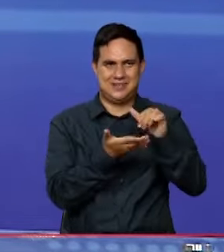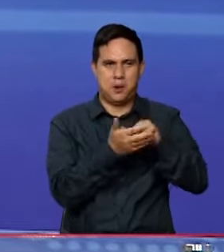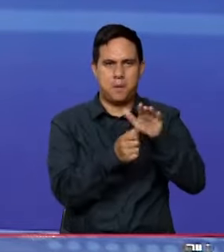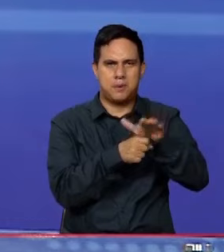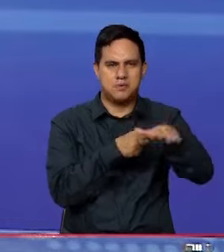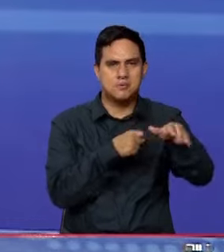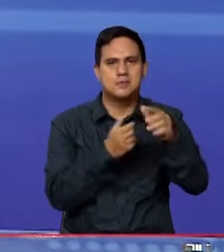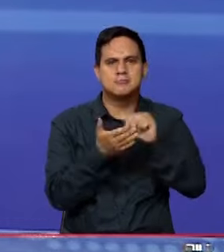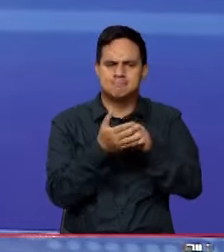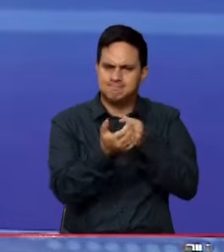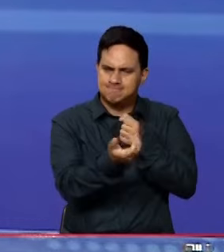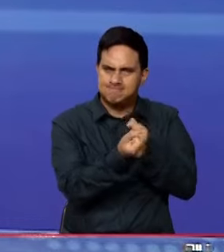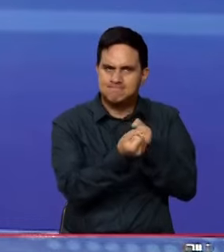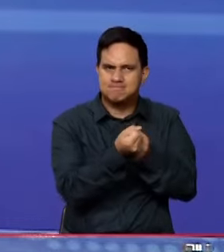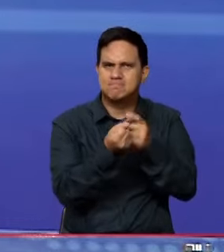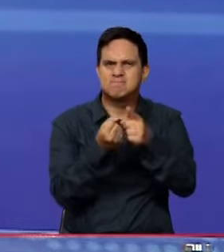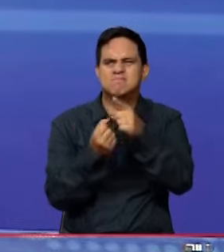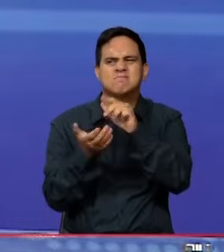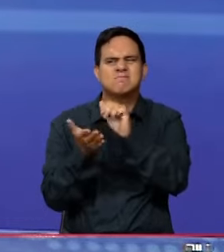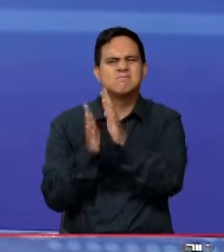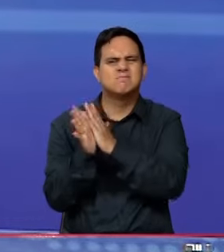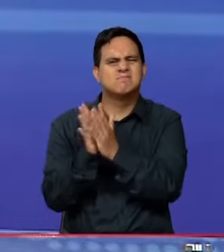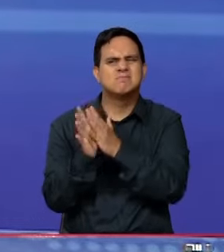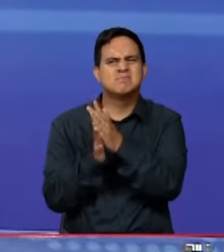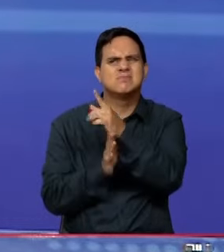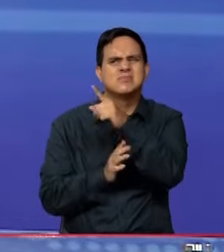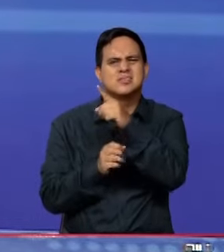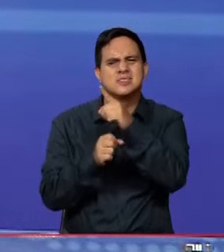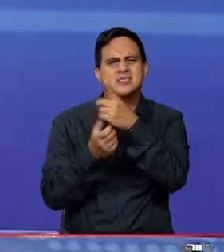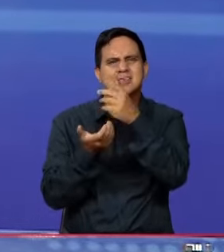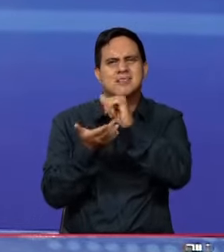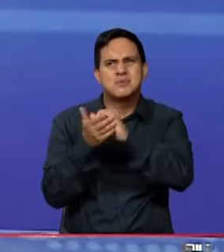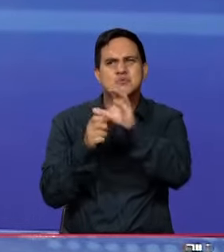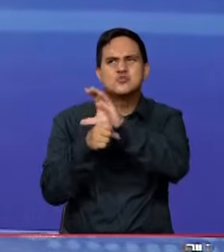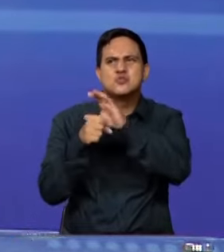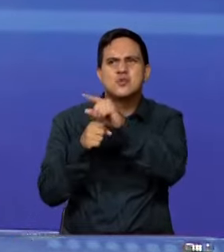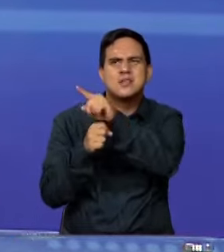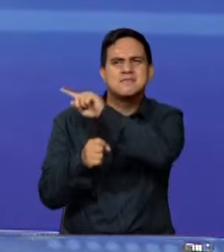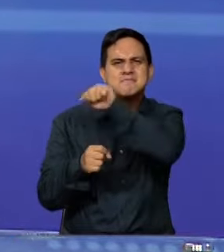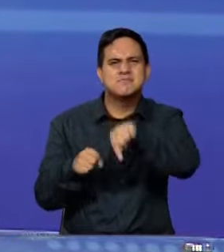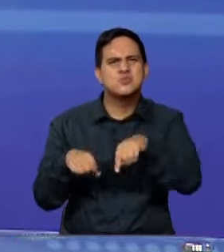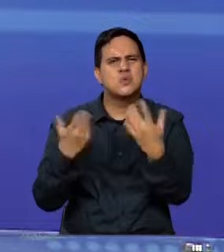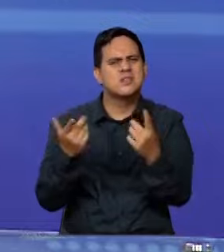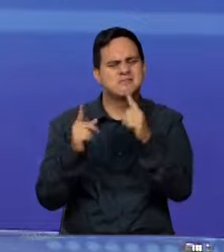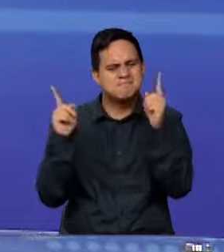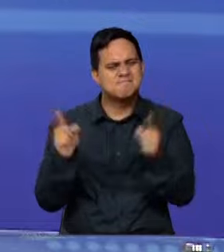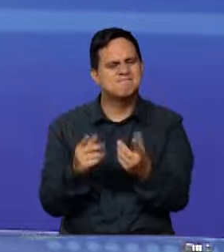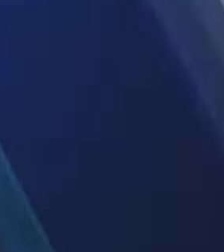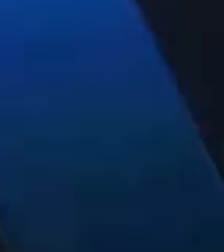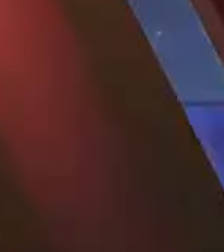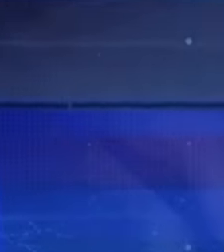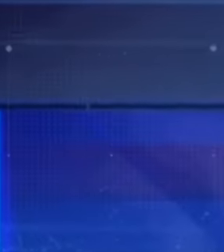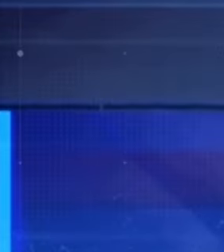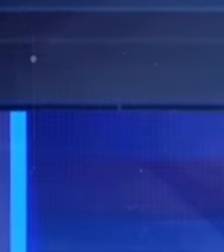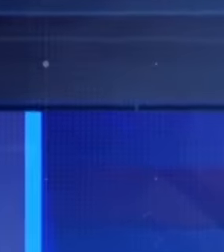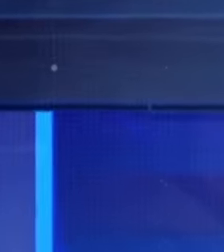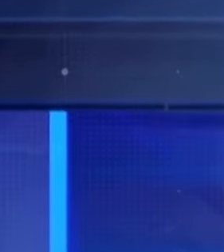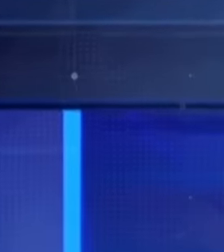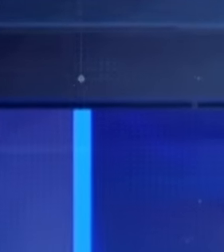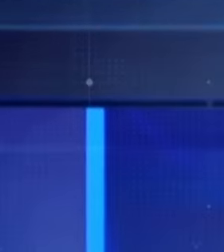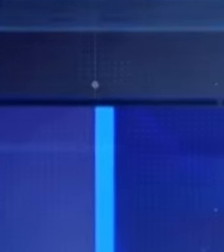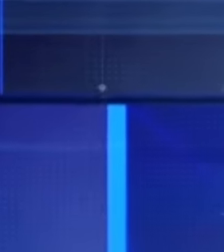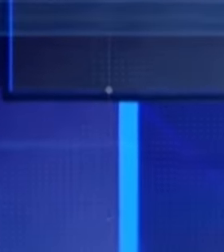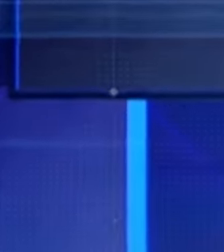Jefferson Alarcón, buenos días. Jefferson, ¿de qué ciudades se trata y cuáles fueron las conclusiones de la visita? Cuéntenos.